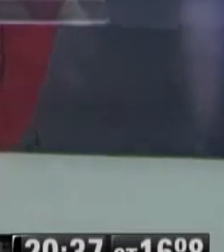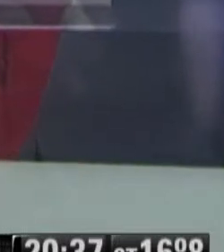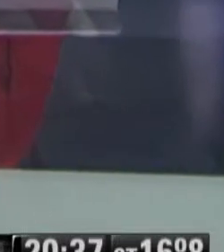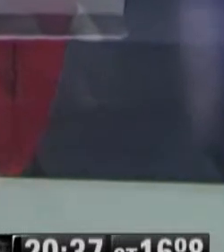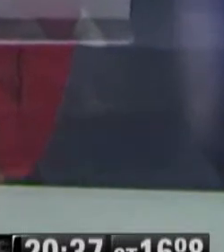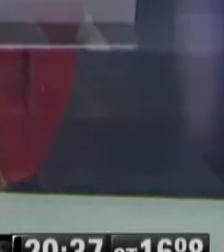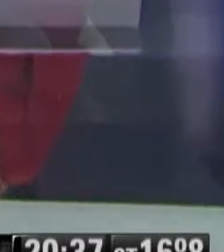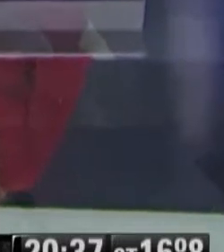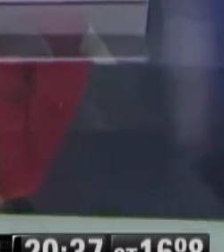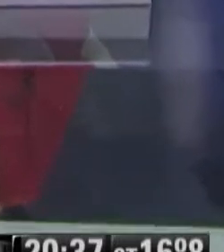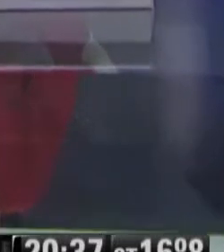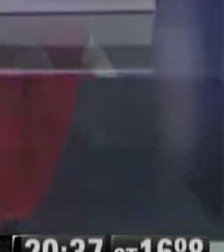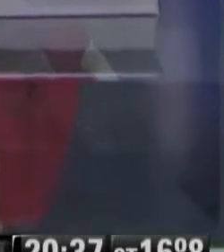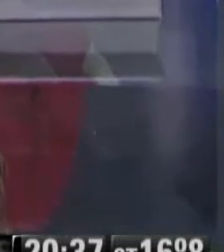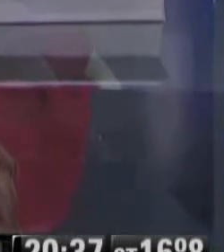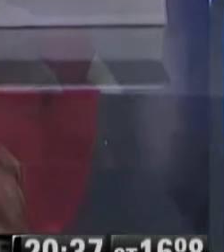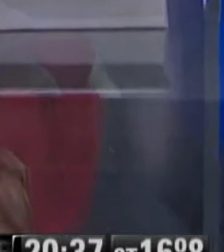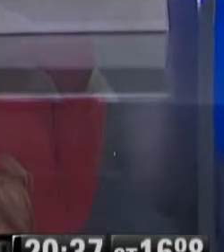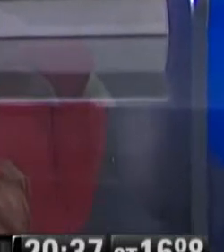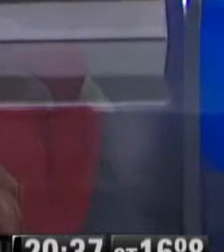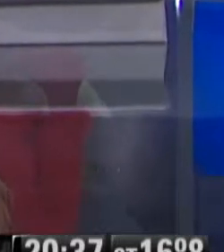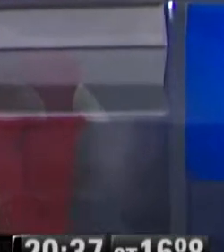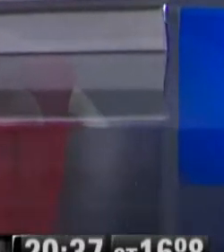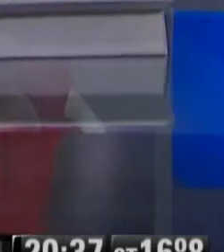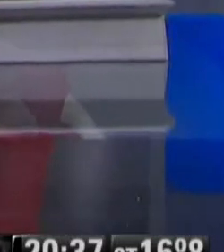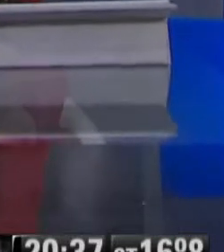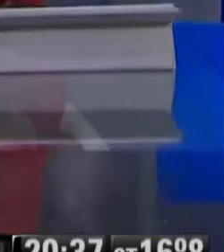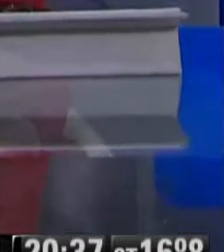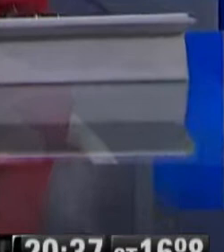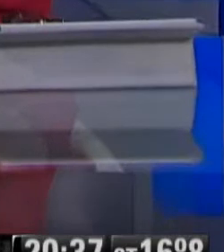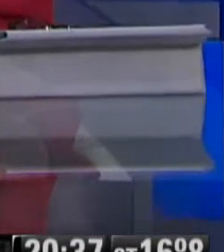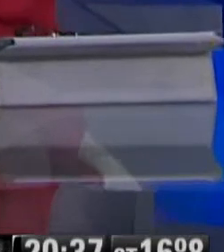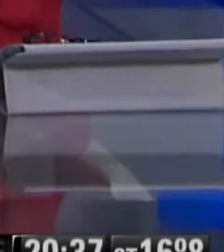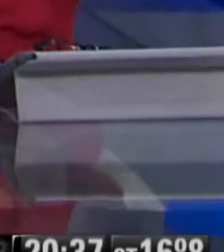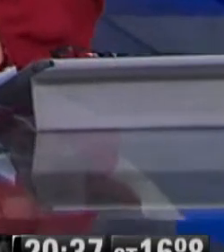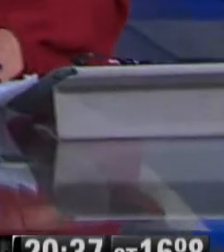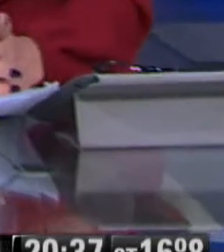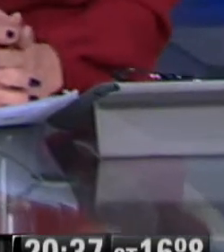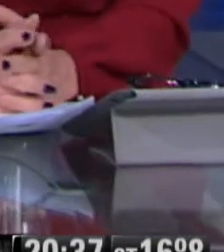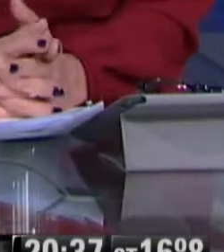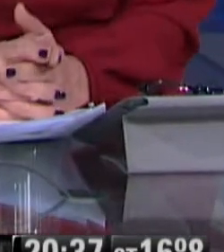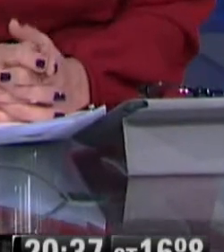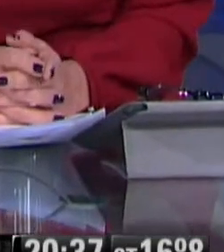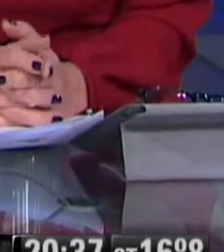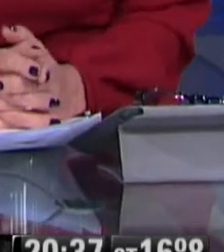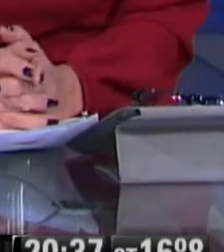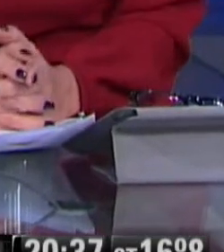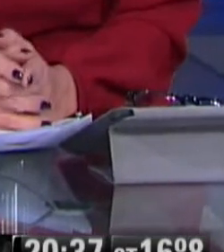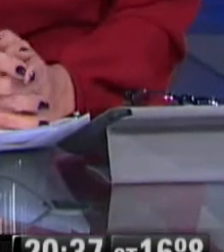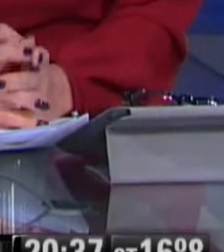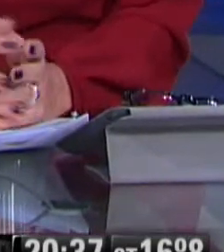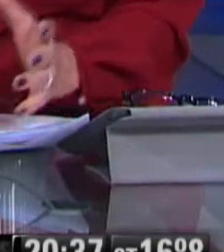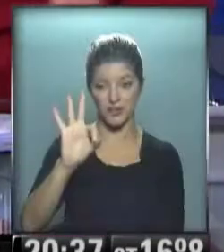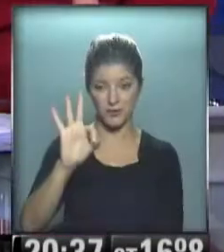Muy bien, vamos a tomar contacto en instantes nada más con nuestro compañero Pablo Viña, que está allí en el IBC en Río de